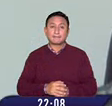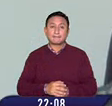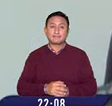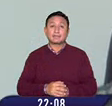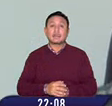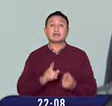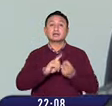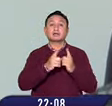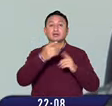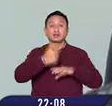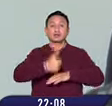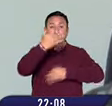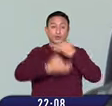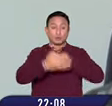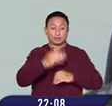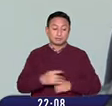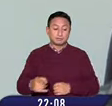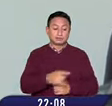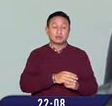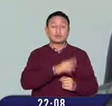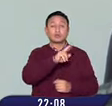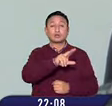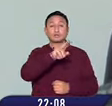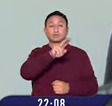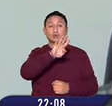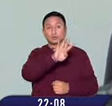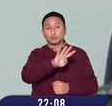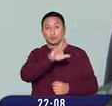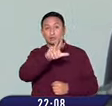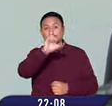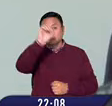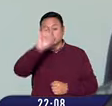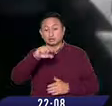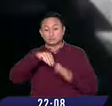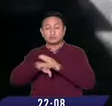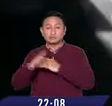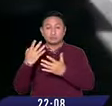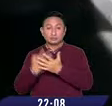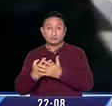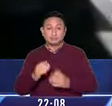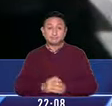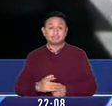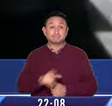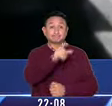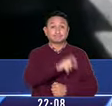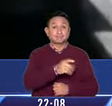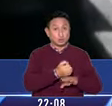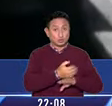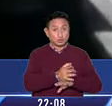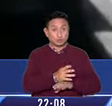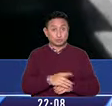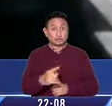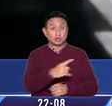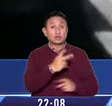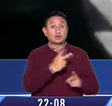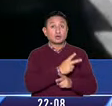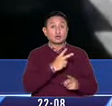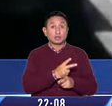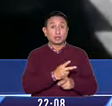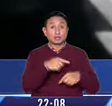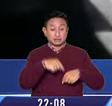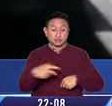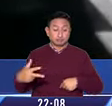medidas sustitutivas y es así que solo el 43% han quedado con detención en firme. Se recomienda a la ciudadanía evitar dejar el vehículo